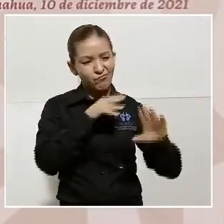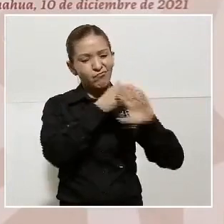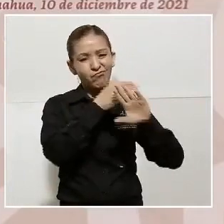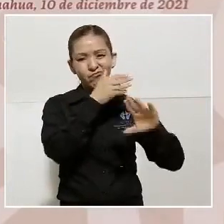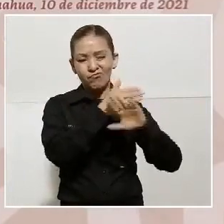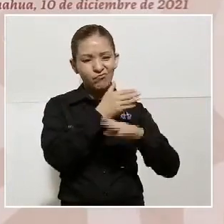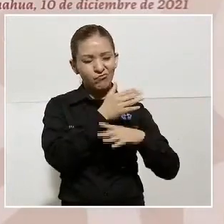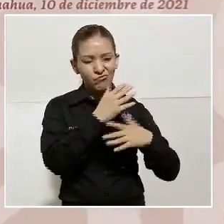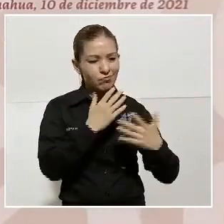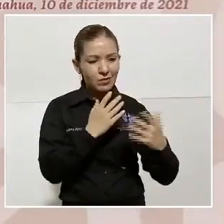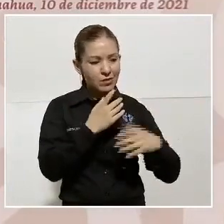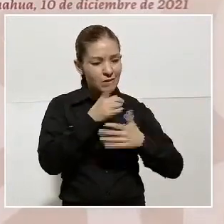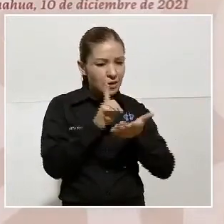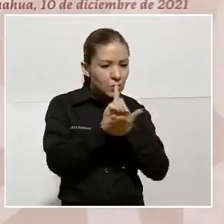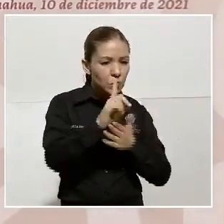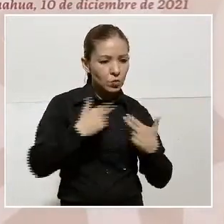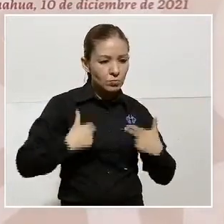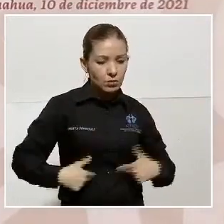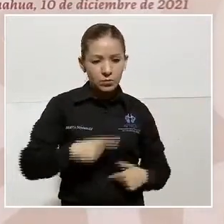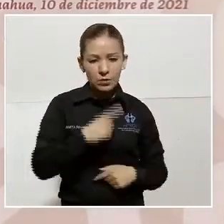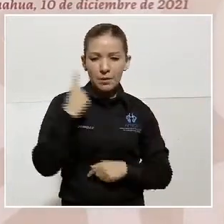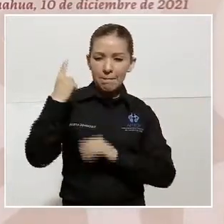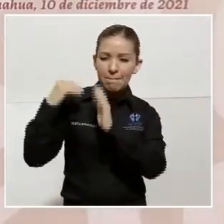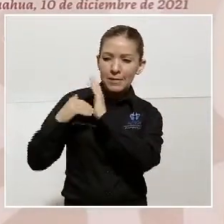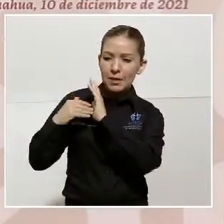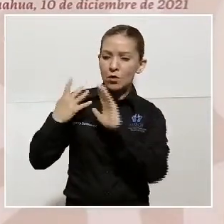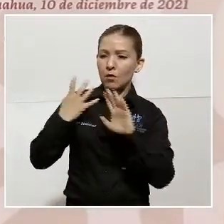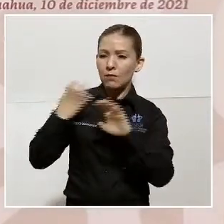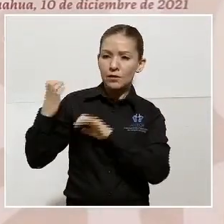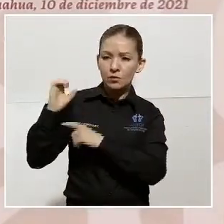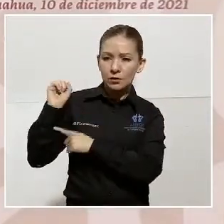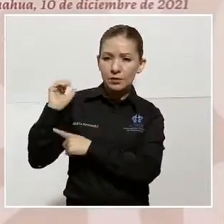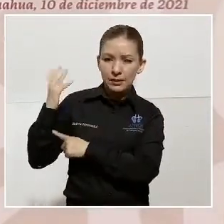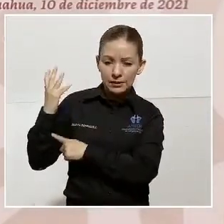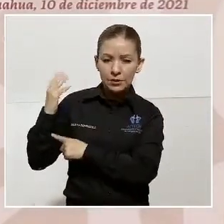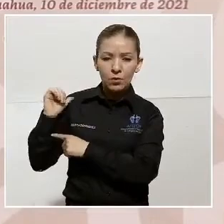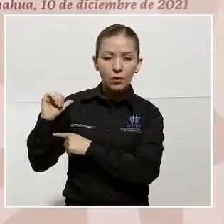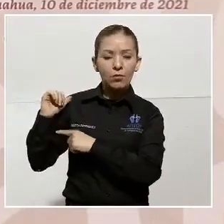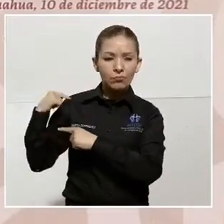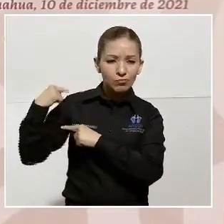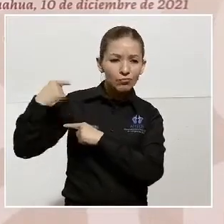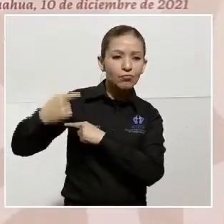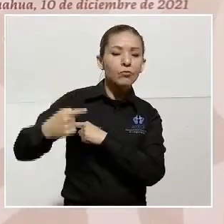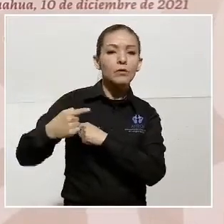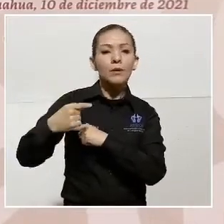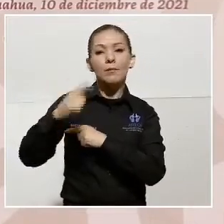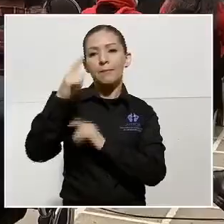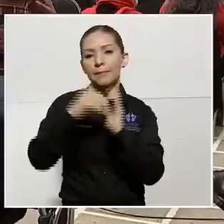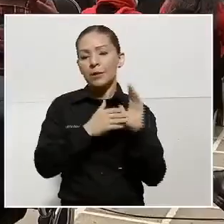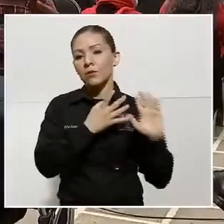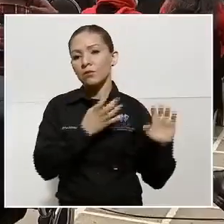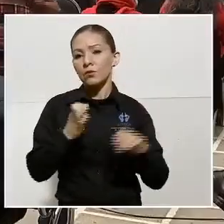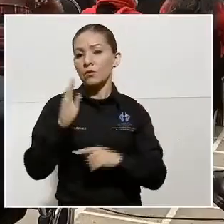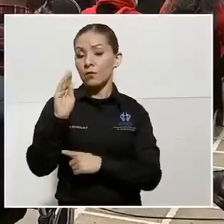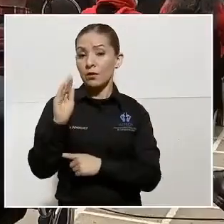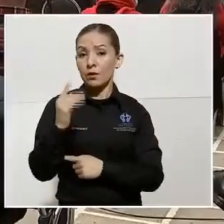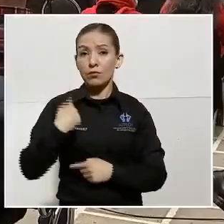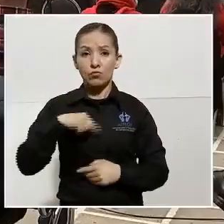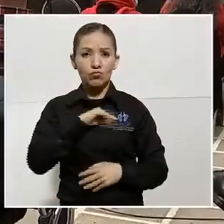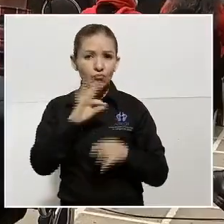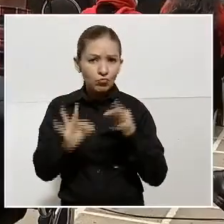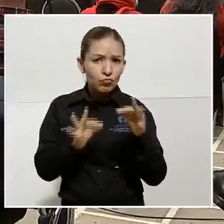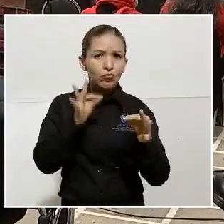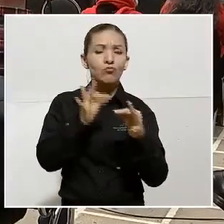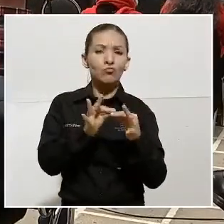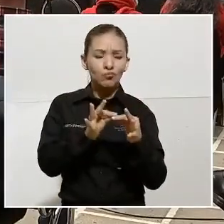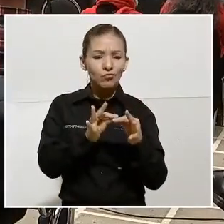humanos cometidas entre los años de 1965 a 1990, dando cumplimiento al